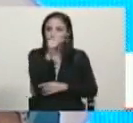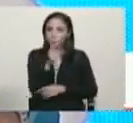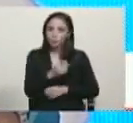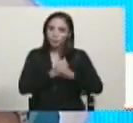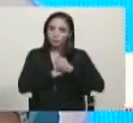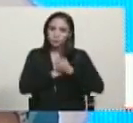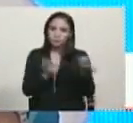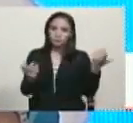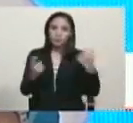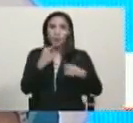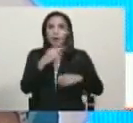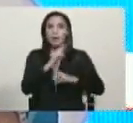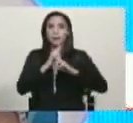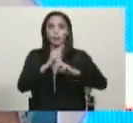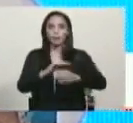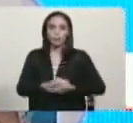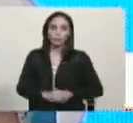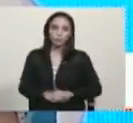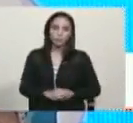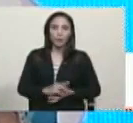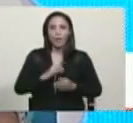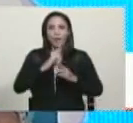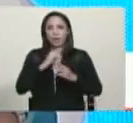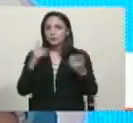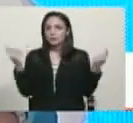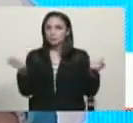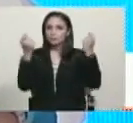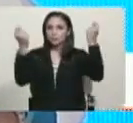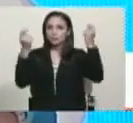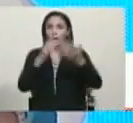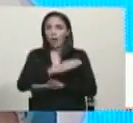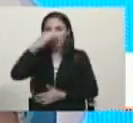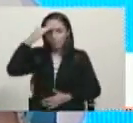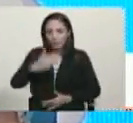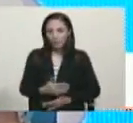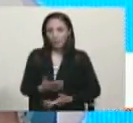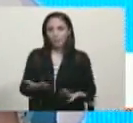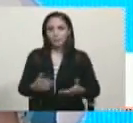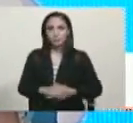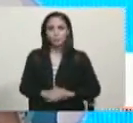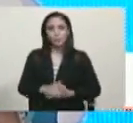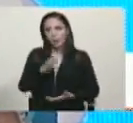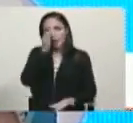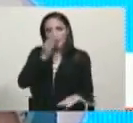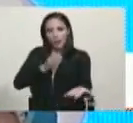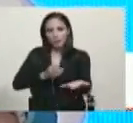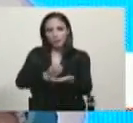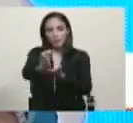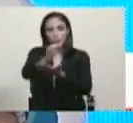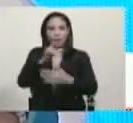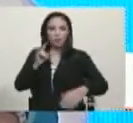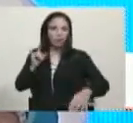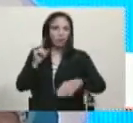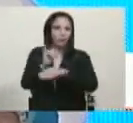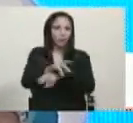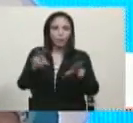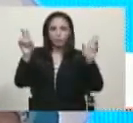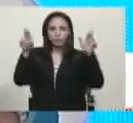Rafael Urdaneta, digo la consigna de los soldados venezolanos. ¡Leales siempre!